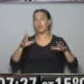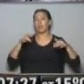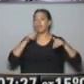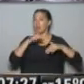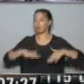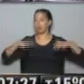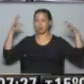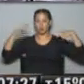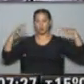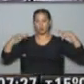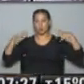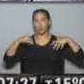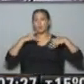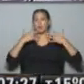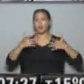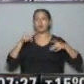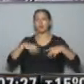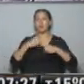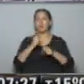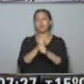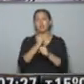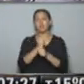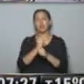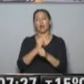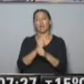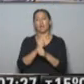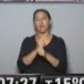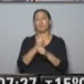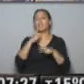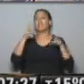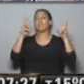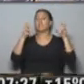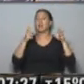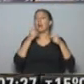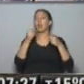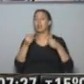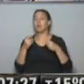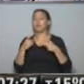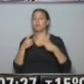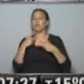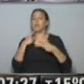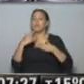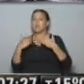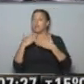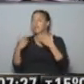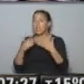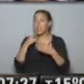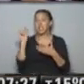vivido y que paralelamente empezamos a trabajar en estos temas de reconstrucción, como lo que hablaba